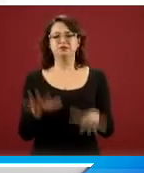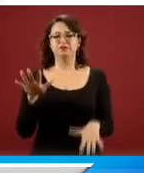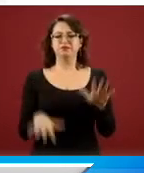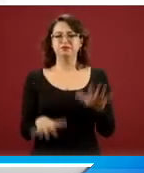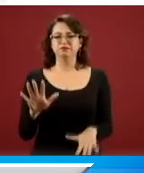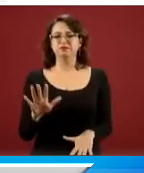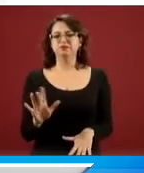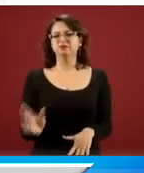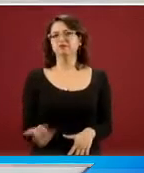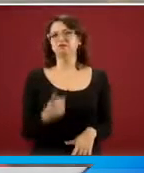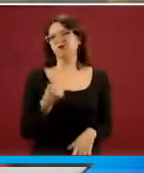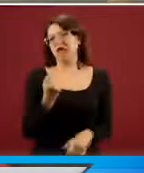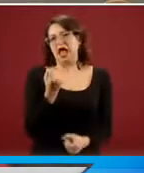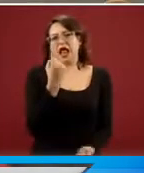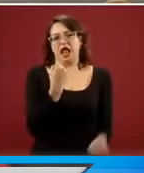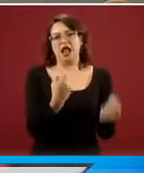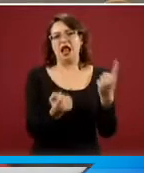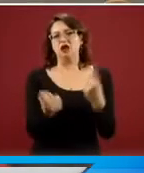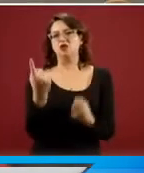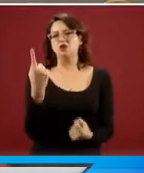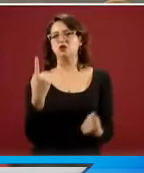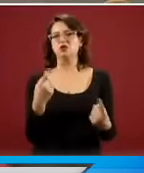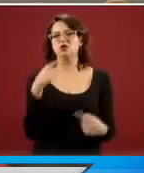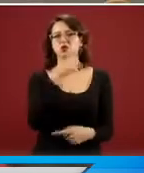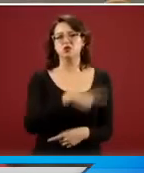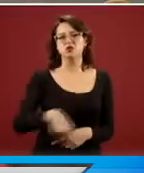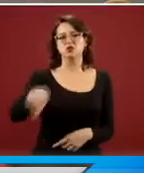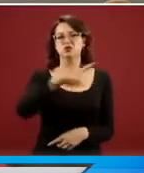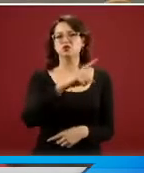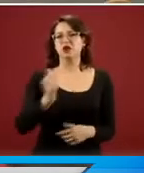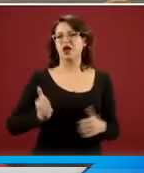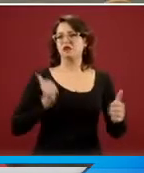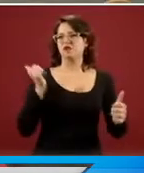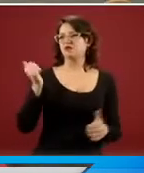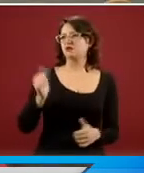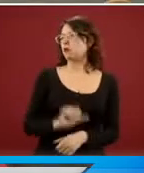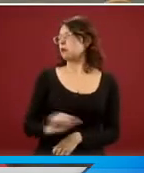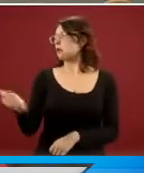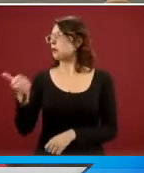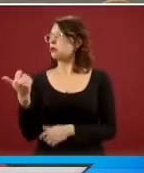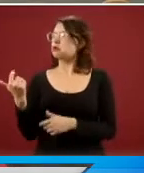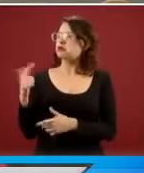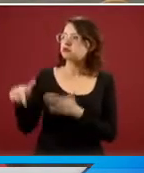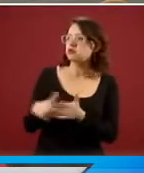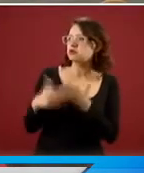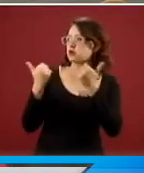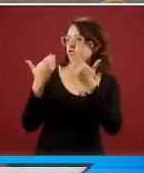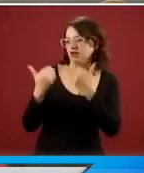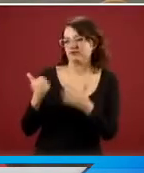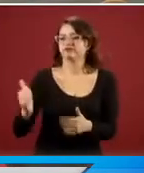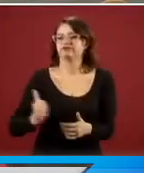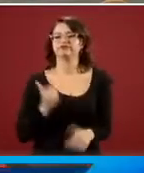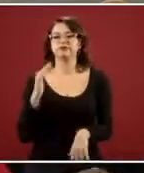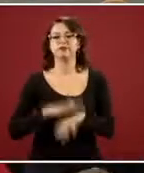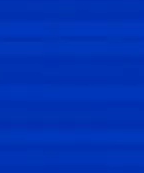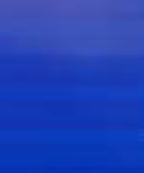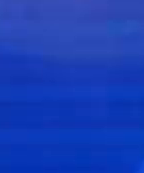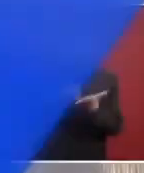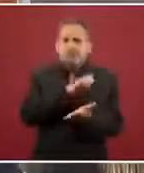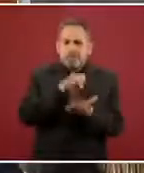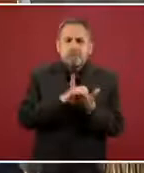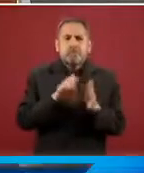el titular de la Profeco, Ricardo Sheffield, que la Profeco intervendrá contra el monopolio en gasolinas en zonas con poca o nula competencia.